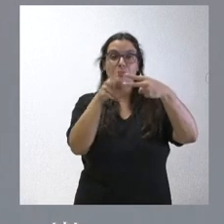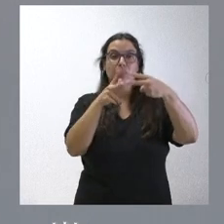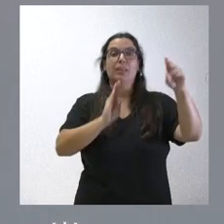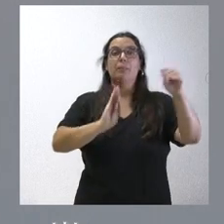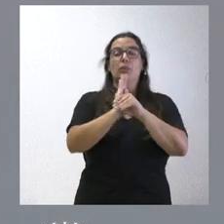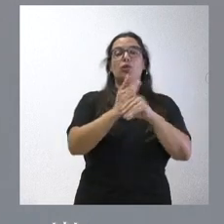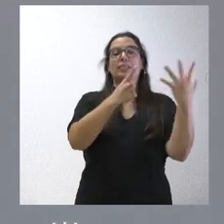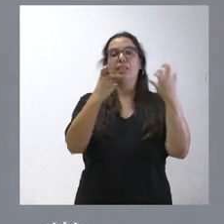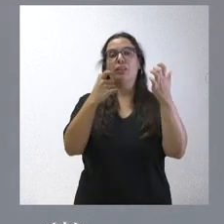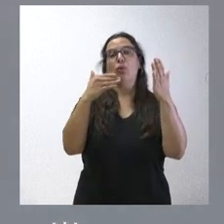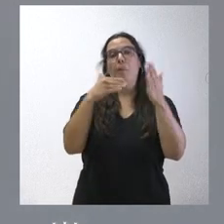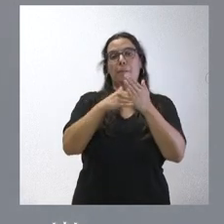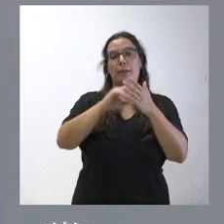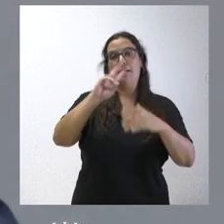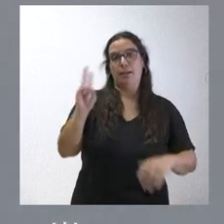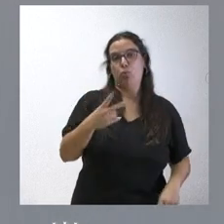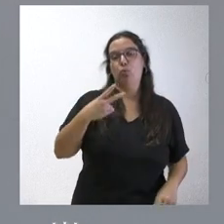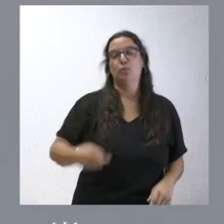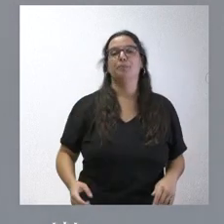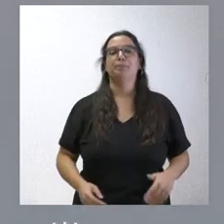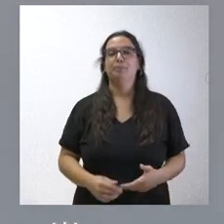de 600.000 euros